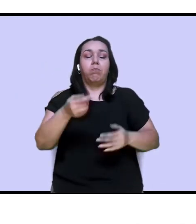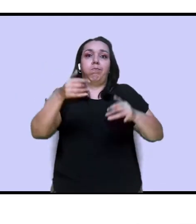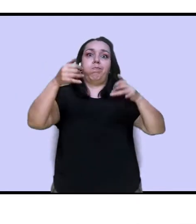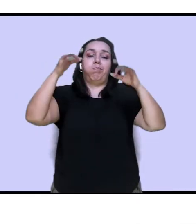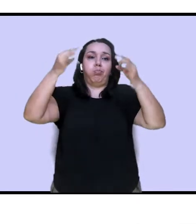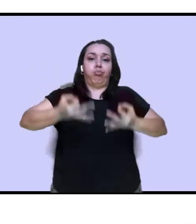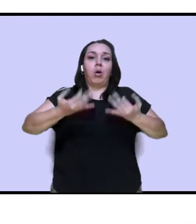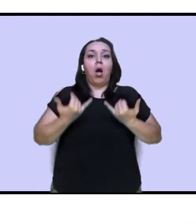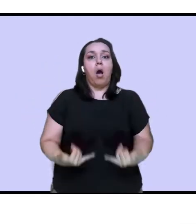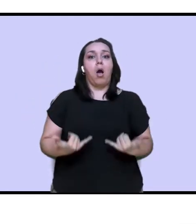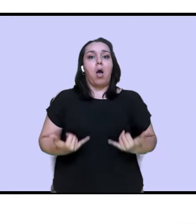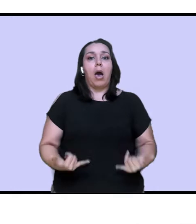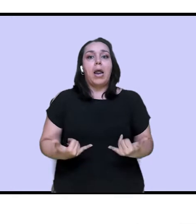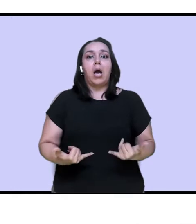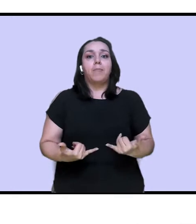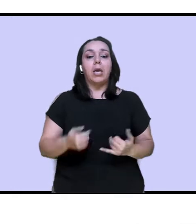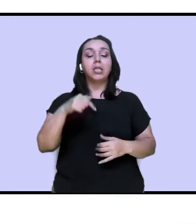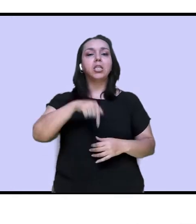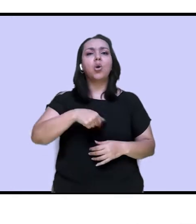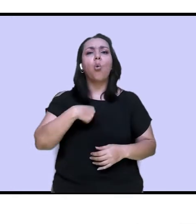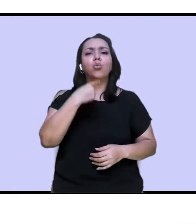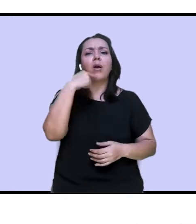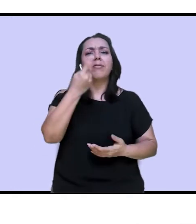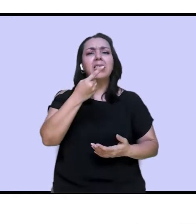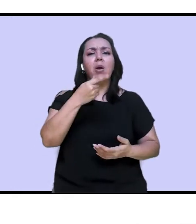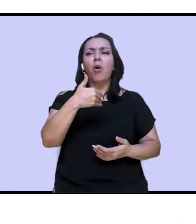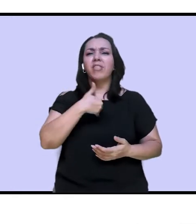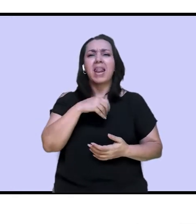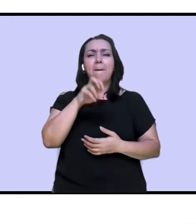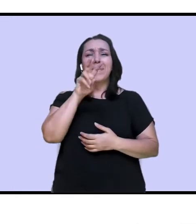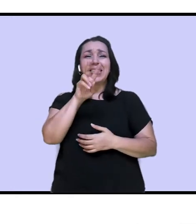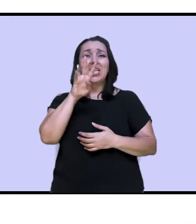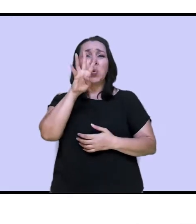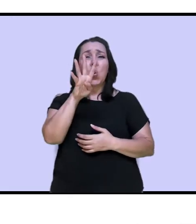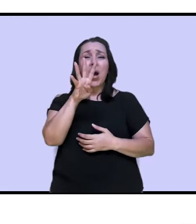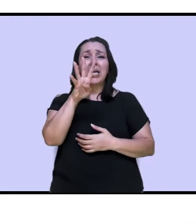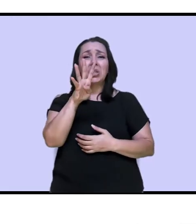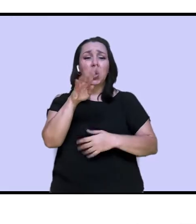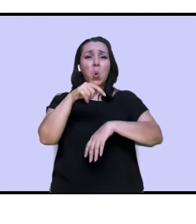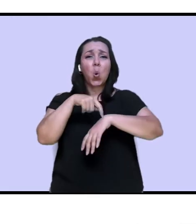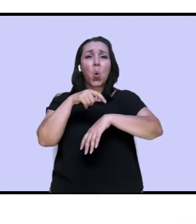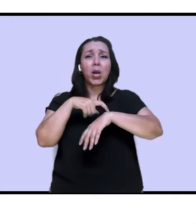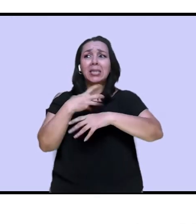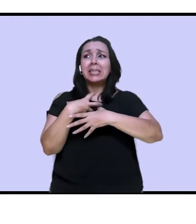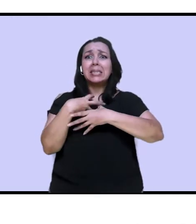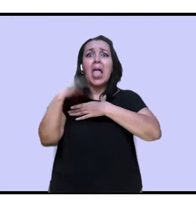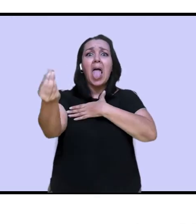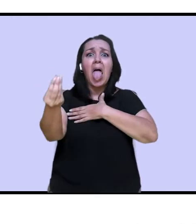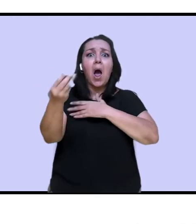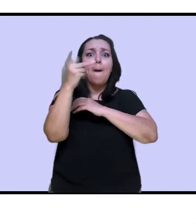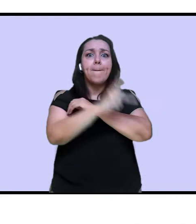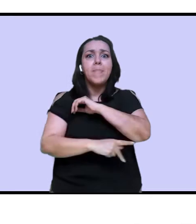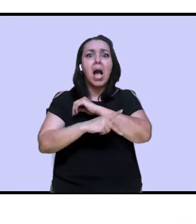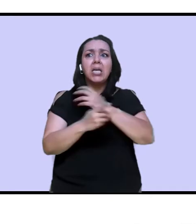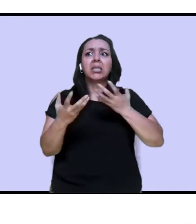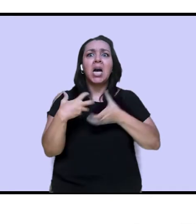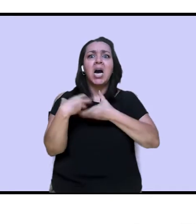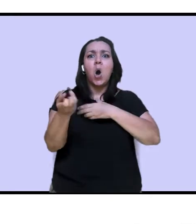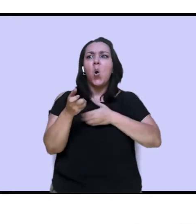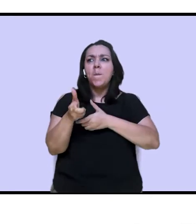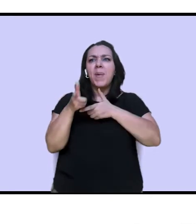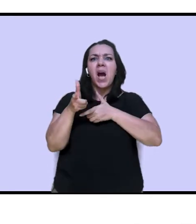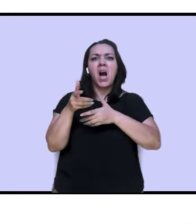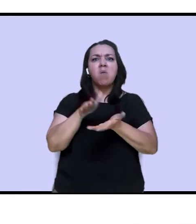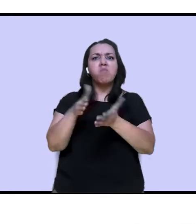digo, ubiquémonos en esto. Si a usted hoy mismo le dicen, tiene 24 horas para salir del país, o lo matamos